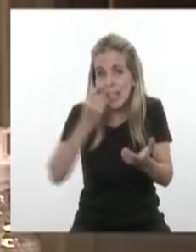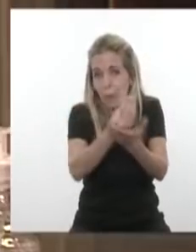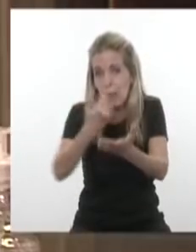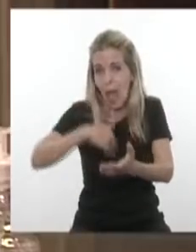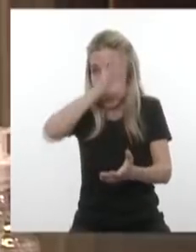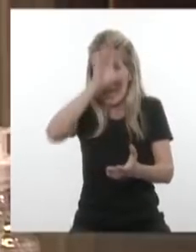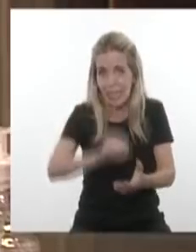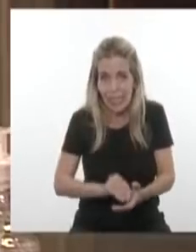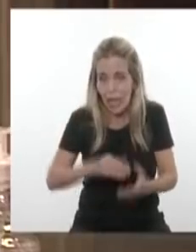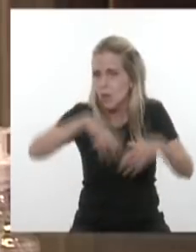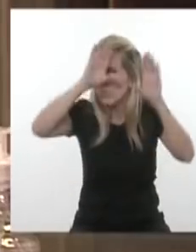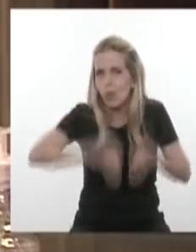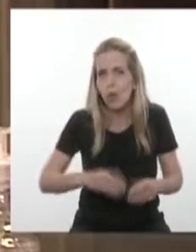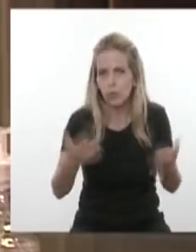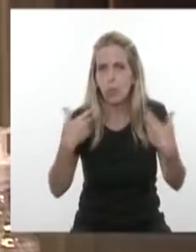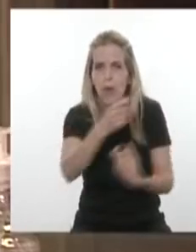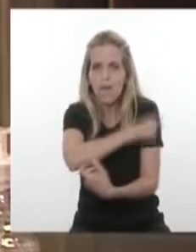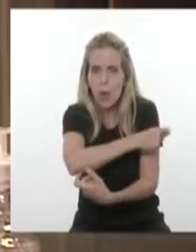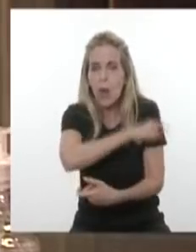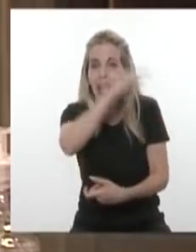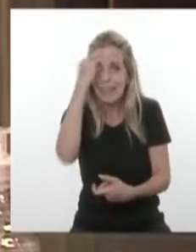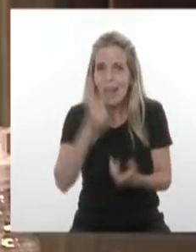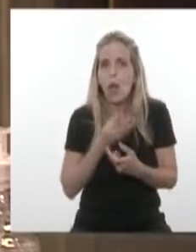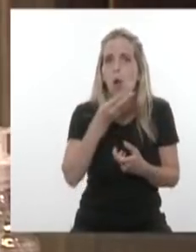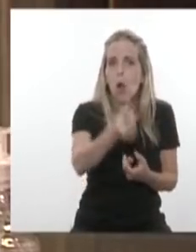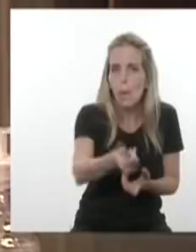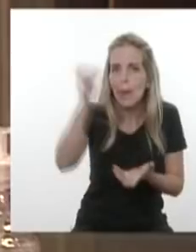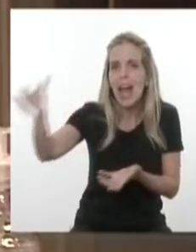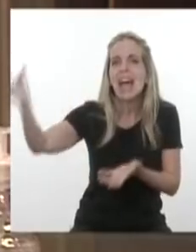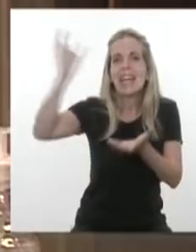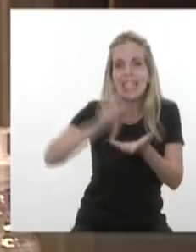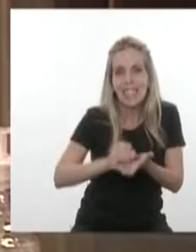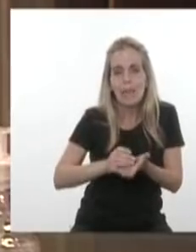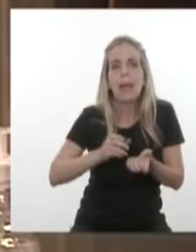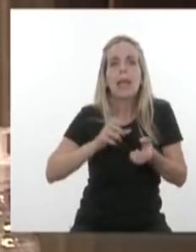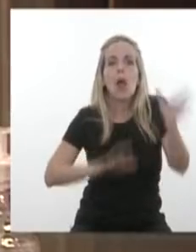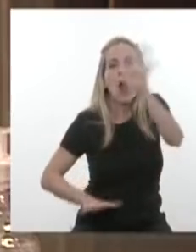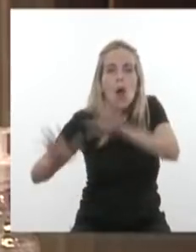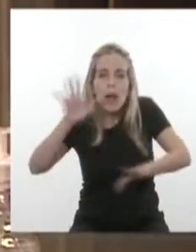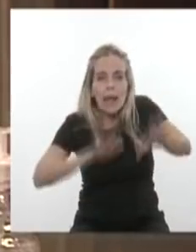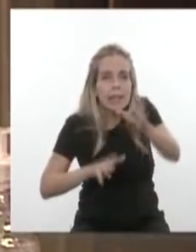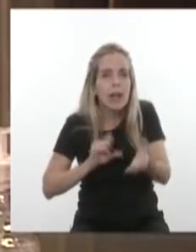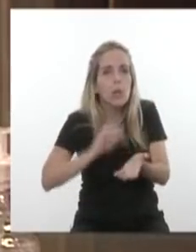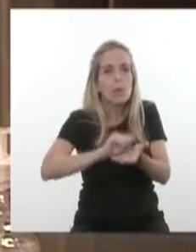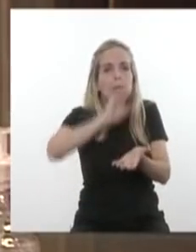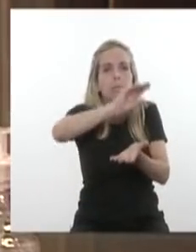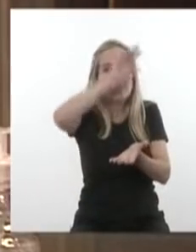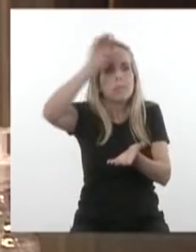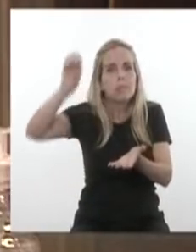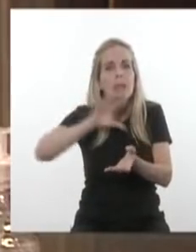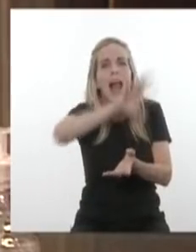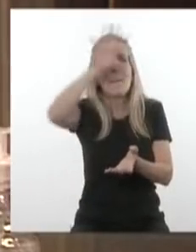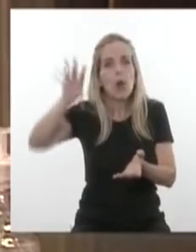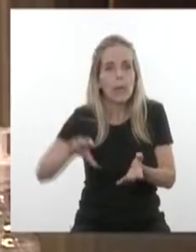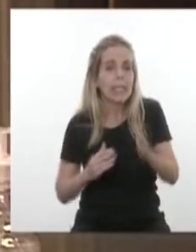y el estado nacional compra recibe y distribuye a las provincias en forma proporcional a la cantidad de